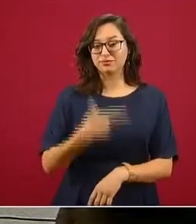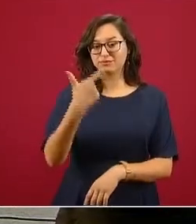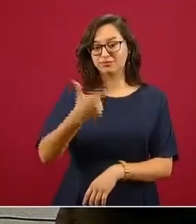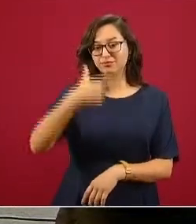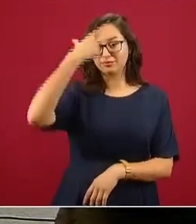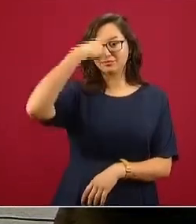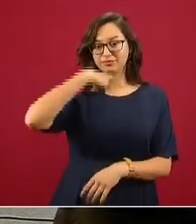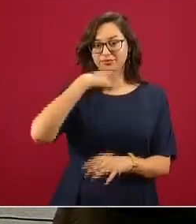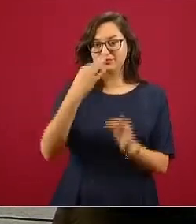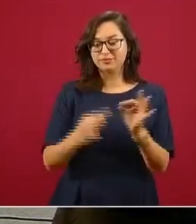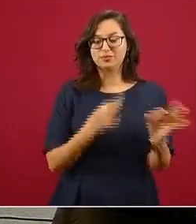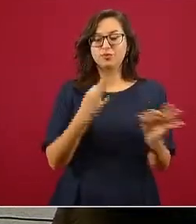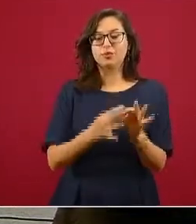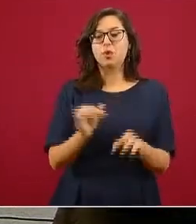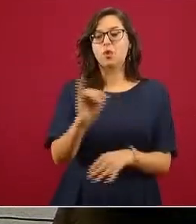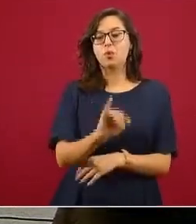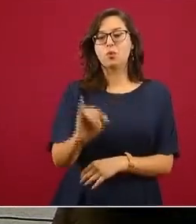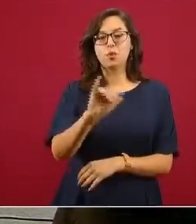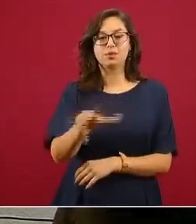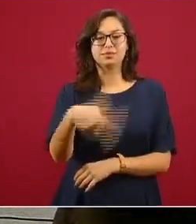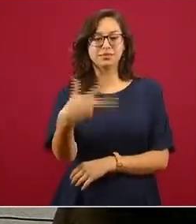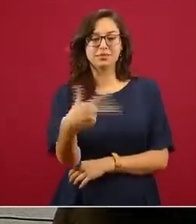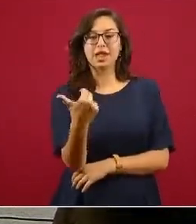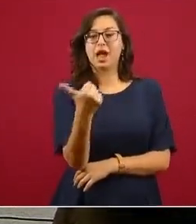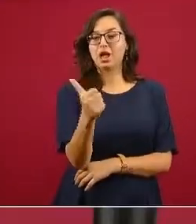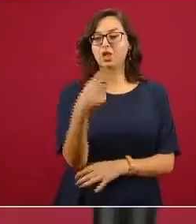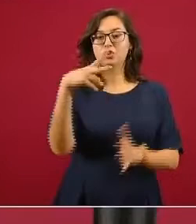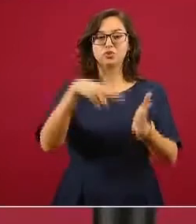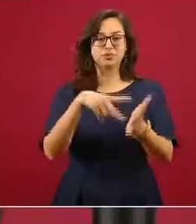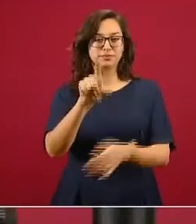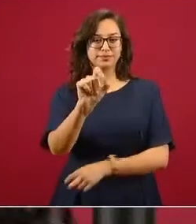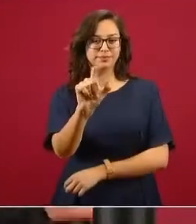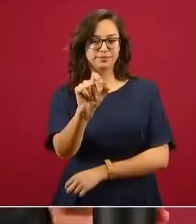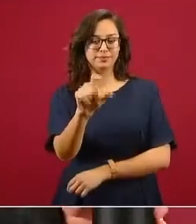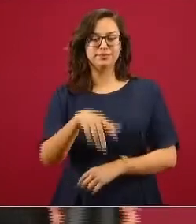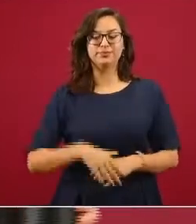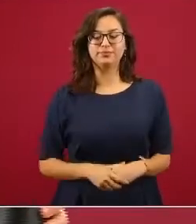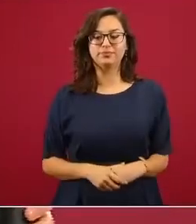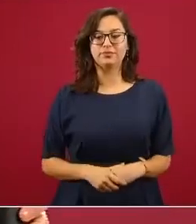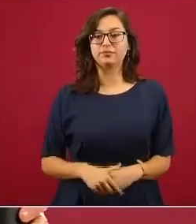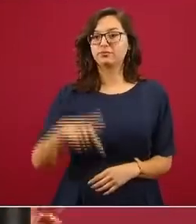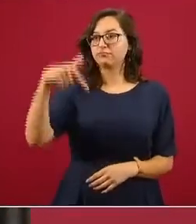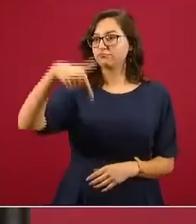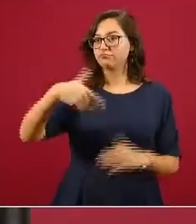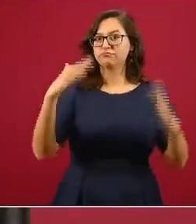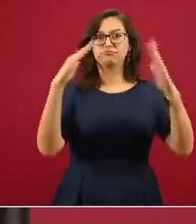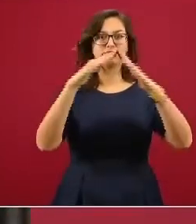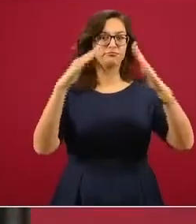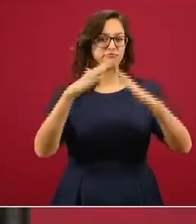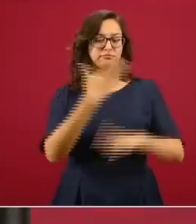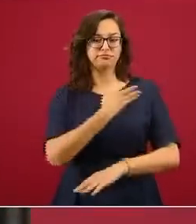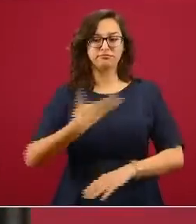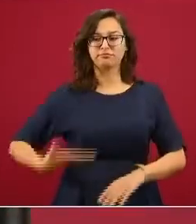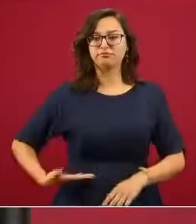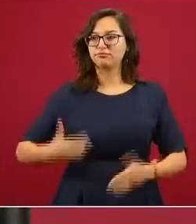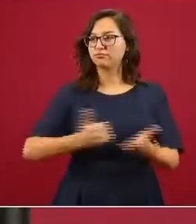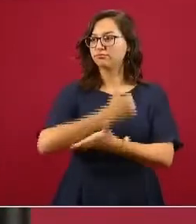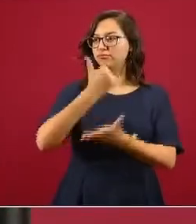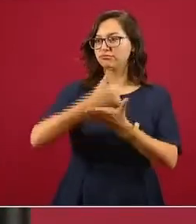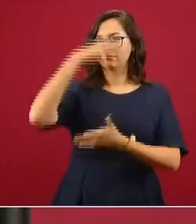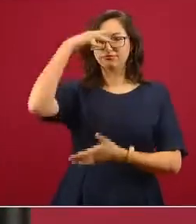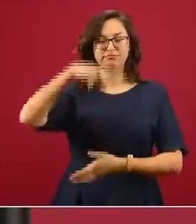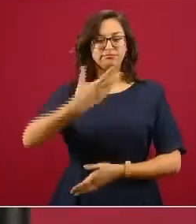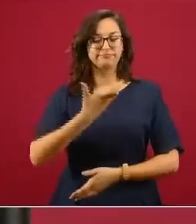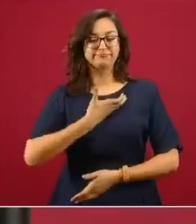punto del jueves 13 de agosto de 2020. Estamos en el Palacio Nacional de México, en la